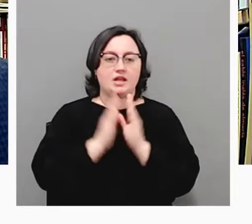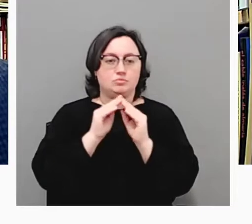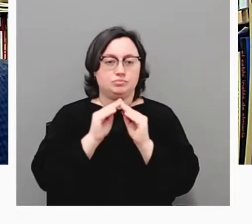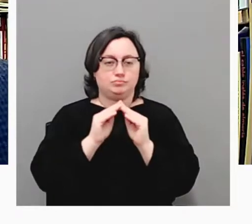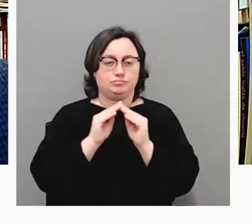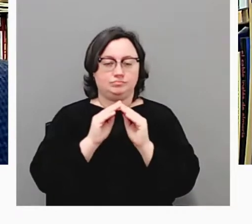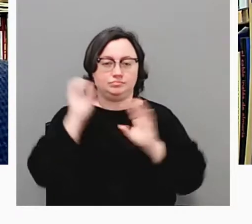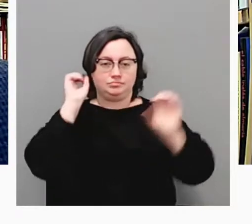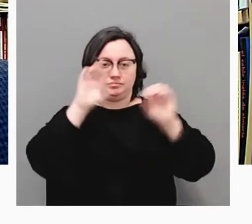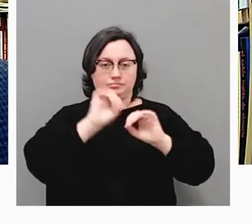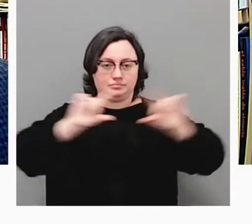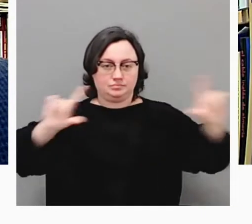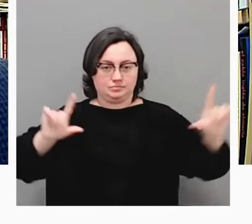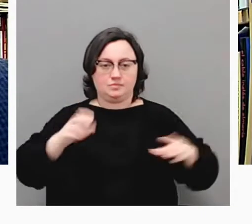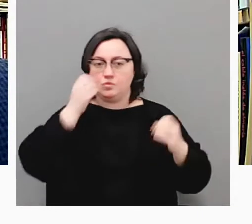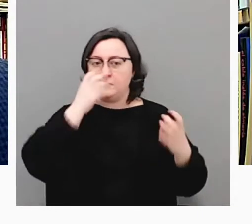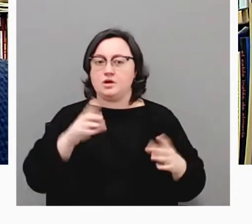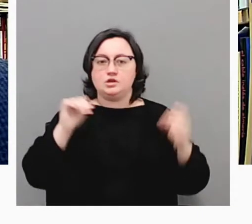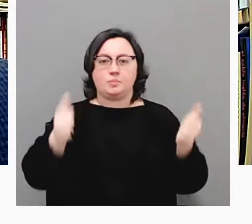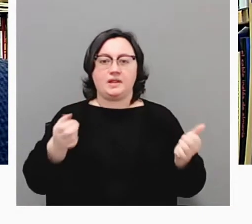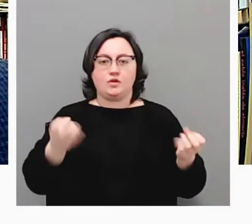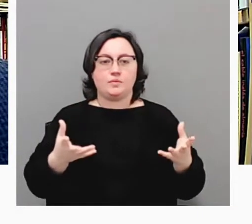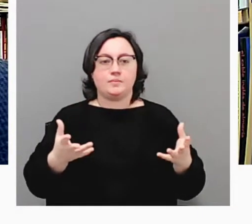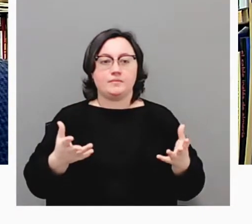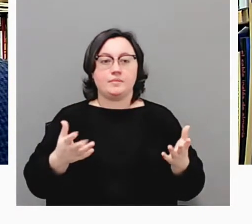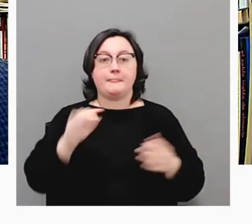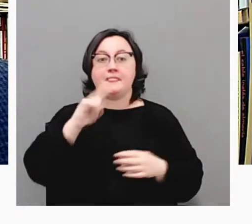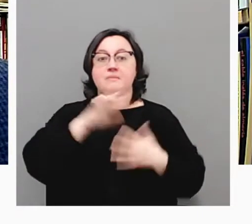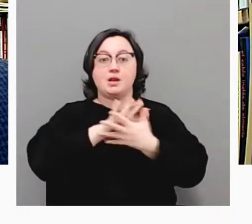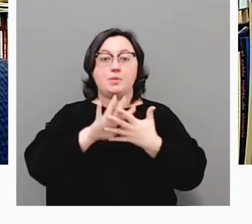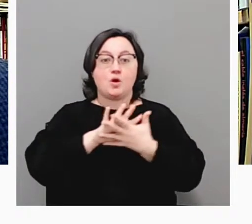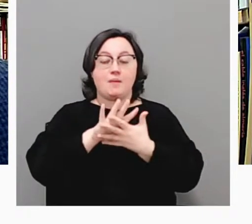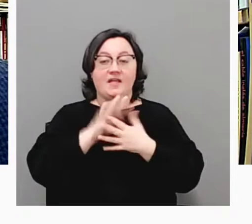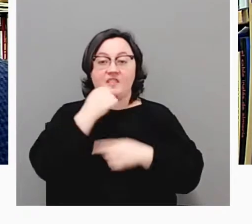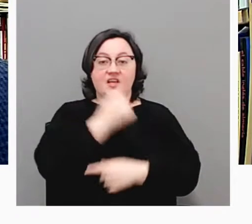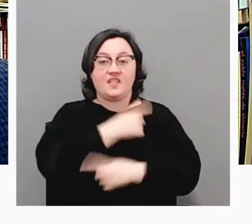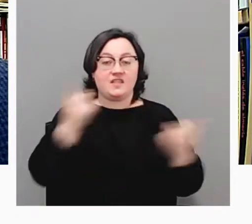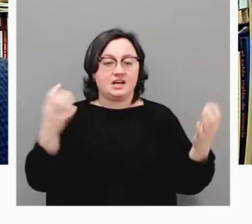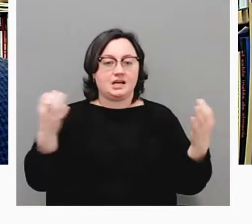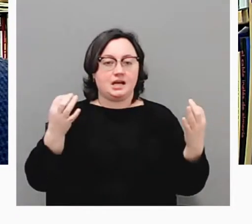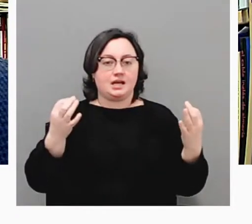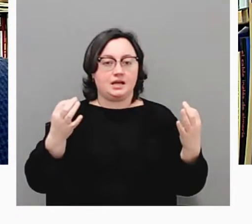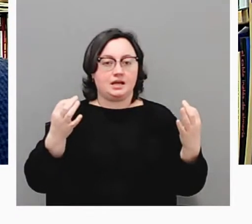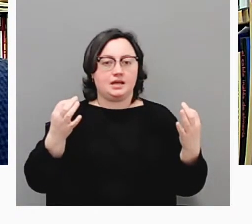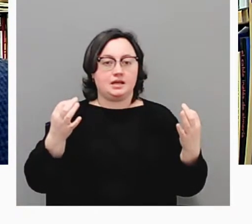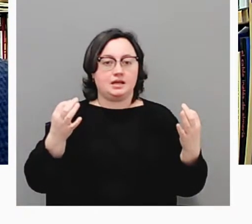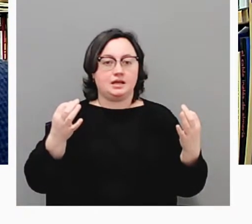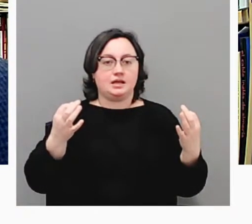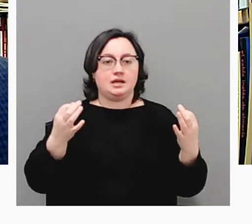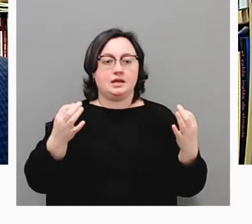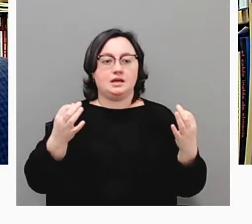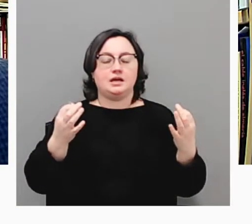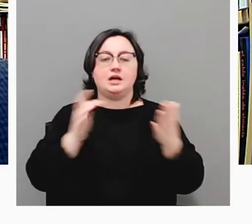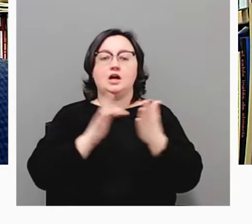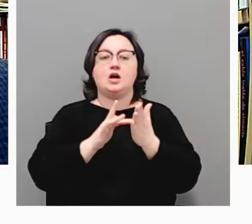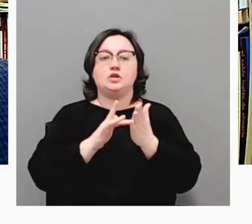ultimando. Muy bien, estupendo. Bueno, pues lo primero que quería decir es que lo que voy a presentar es algo